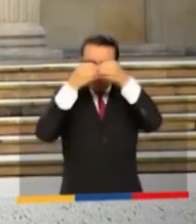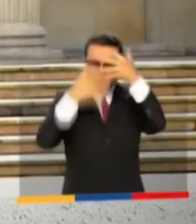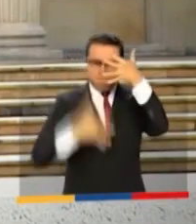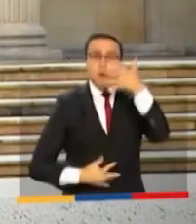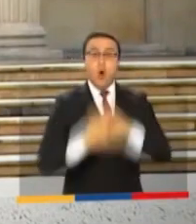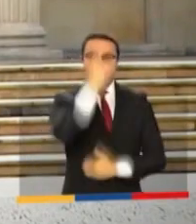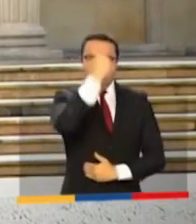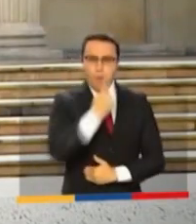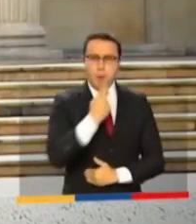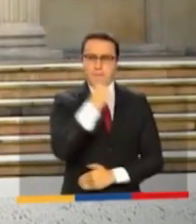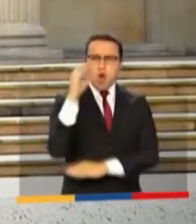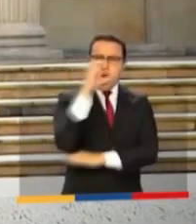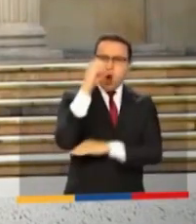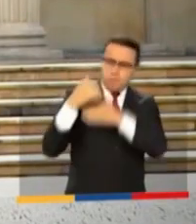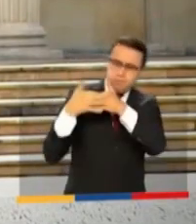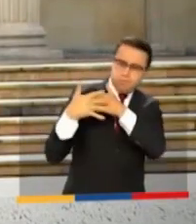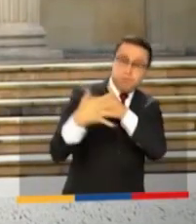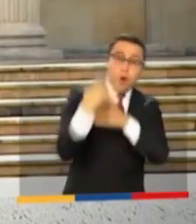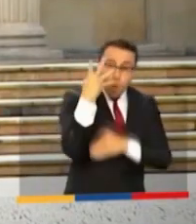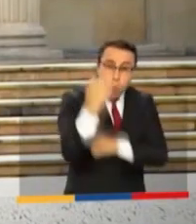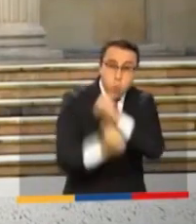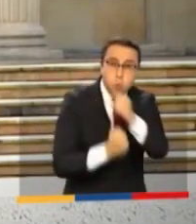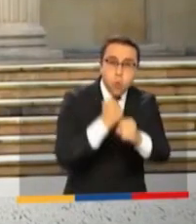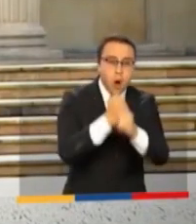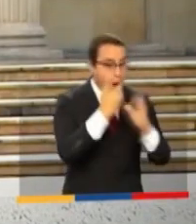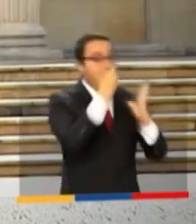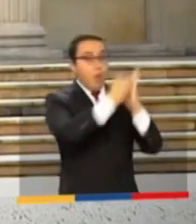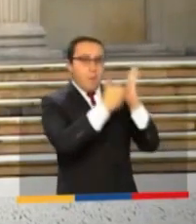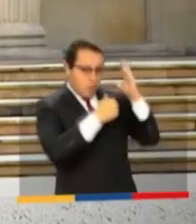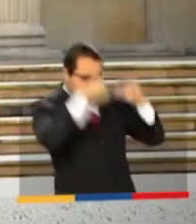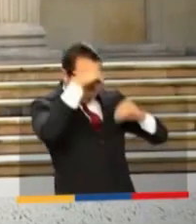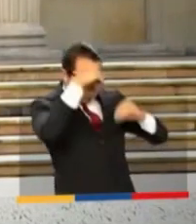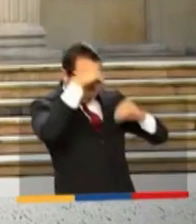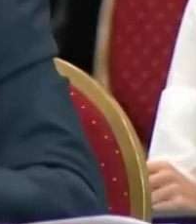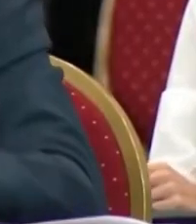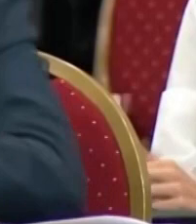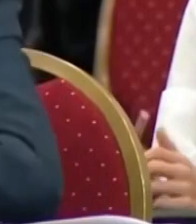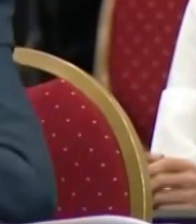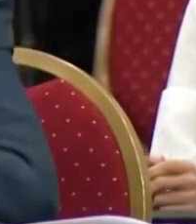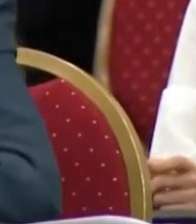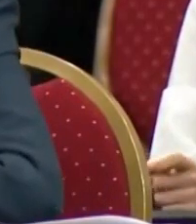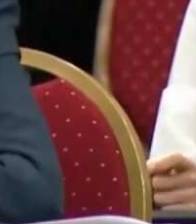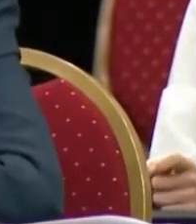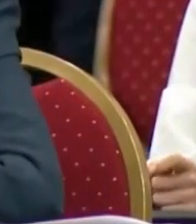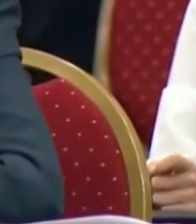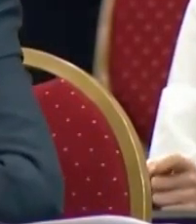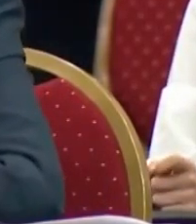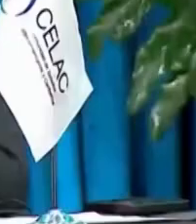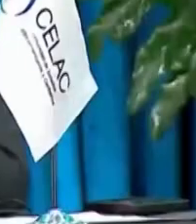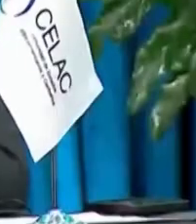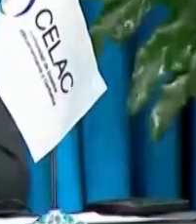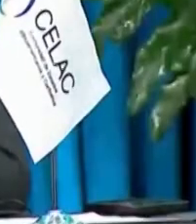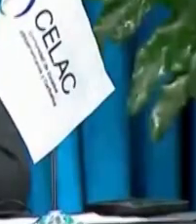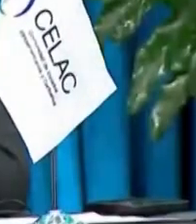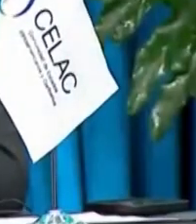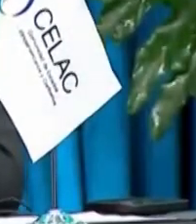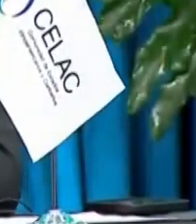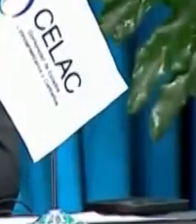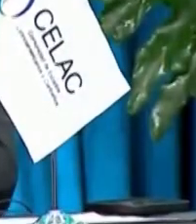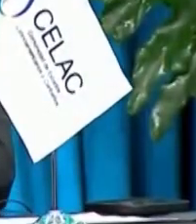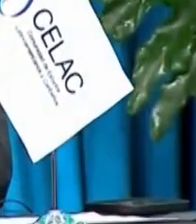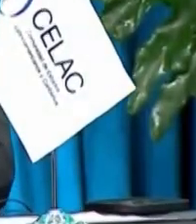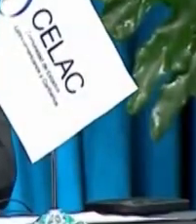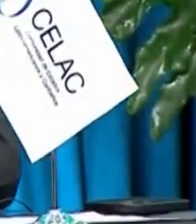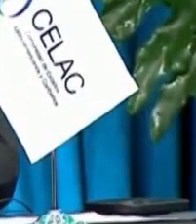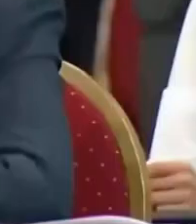Eduardo y audiencia de la paz total implica en un mismo esfuerzo una cantidad de variables muy